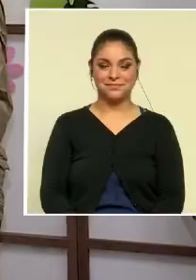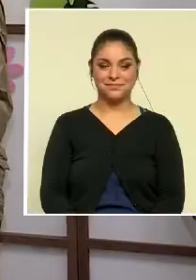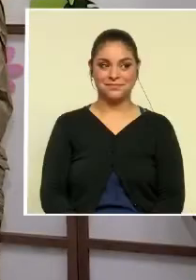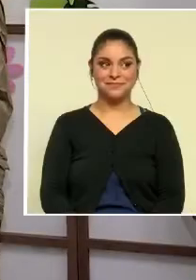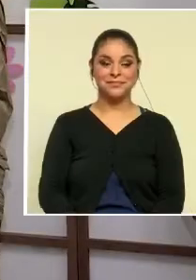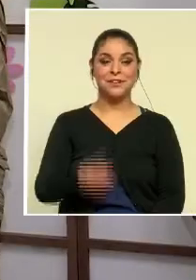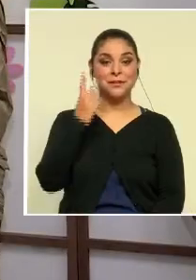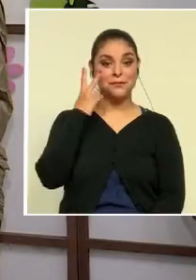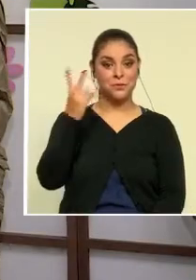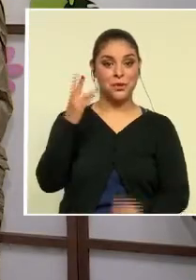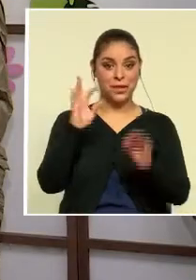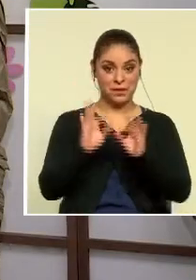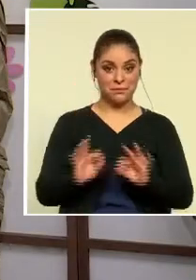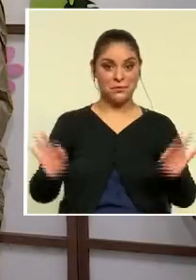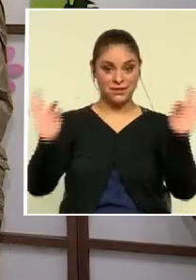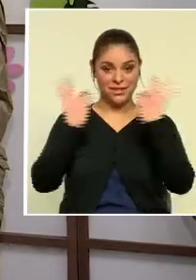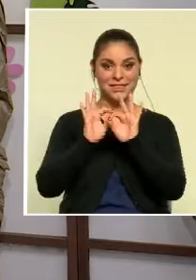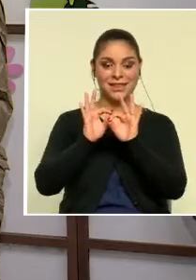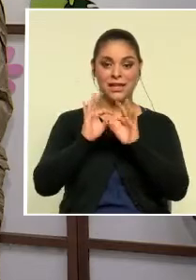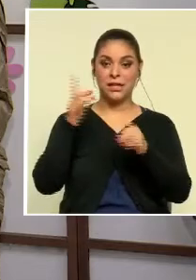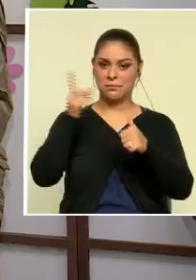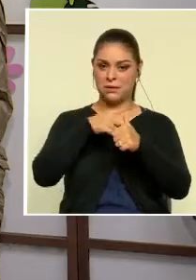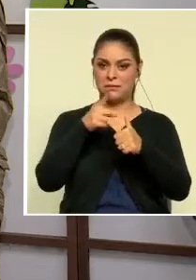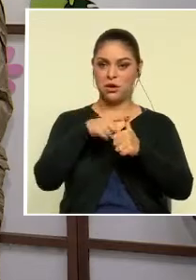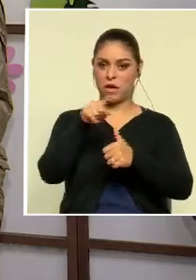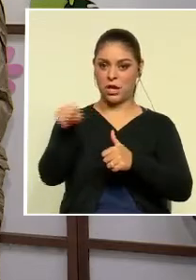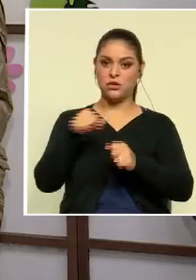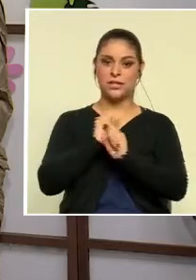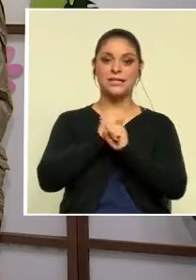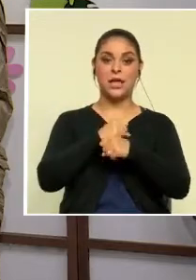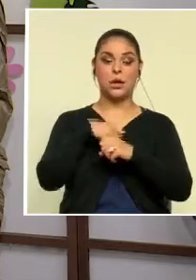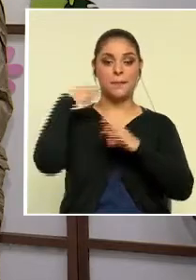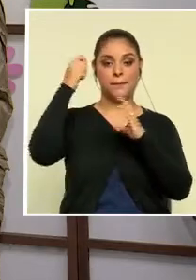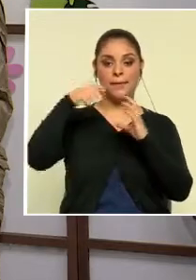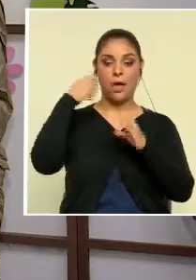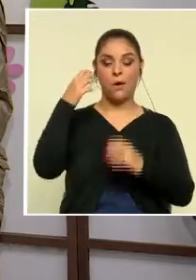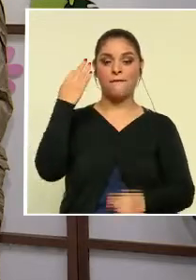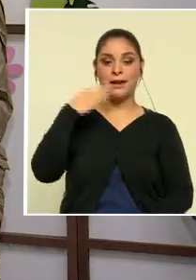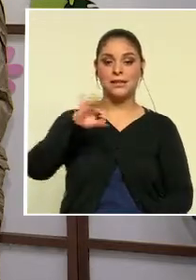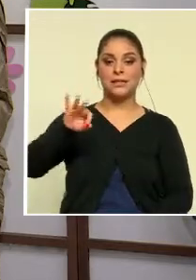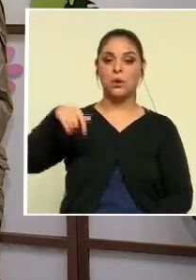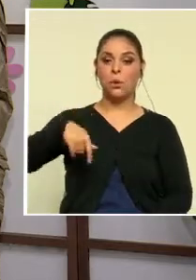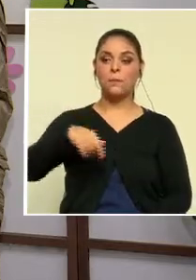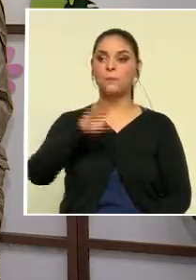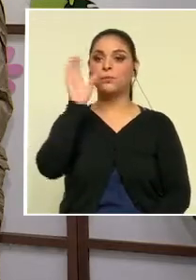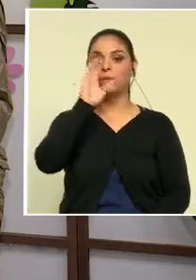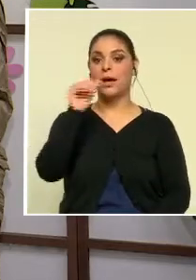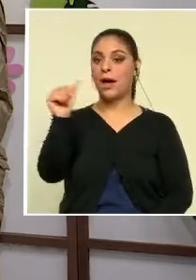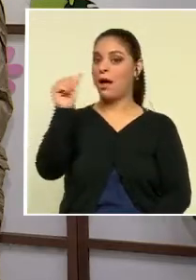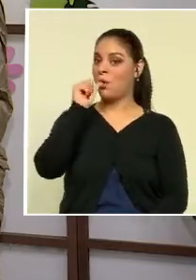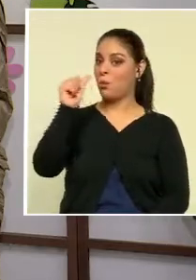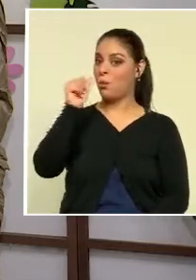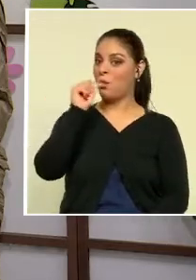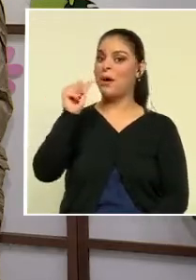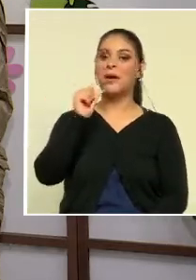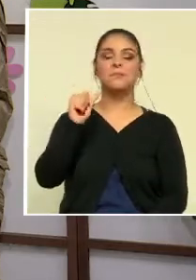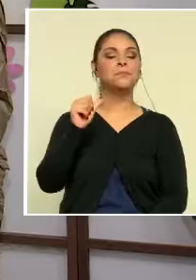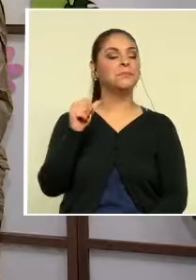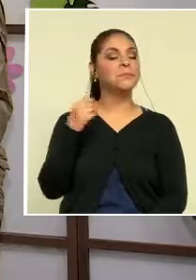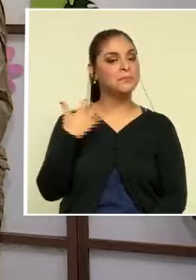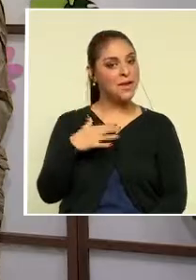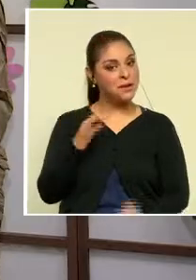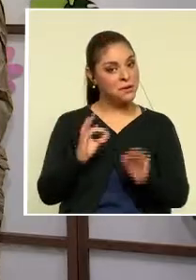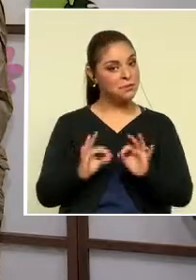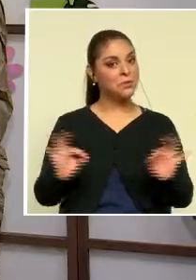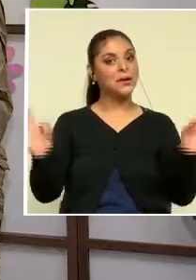vio que importante lo primero que hicieron en la cápsula frases de hoy fue buscar agüica para hidratarse muy importante como lo hemos